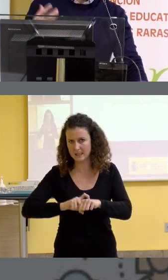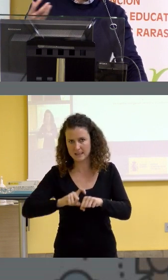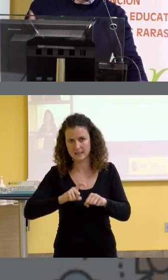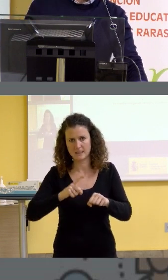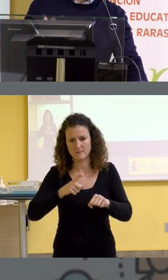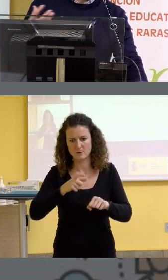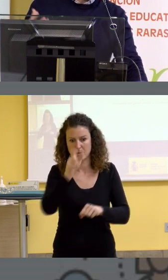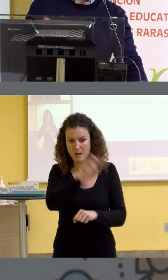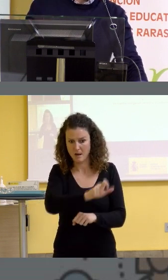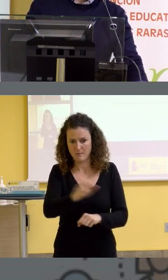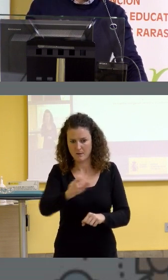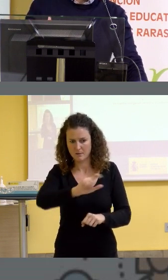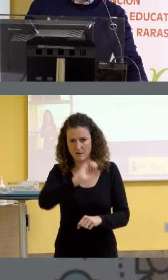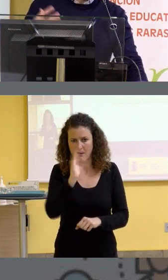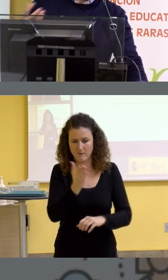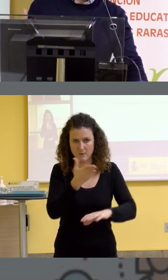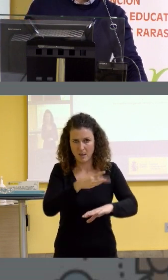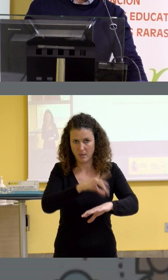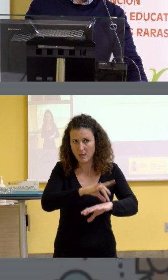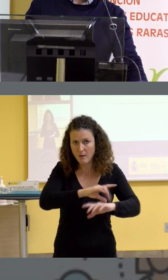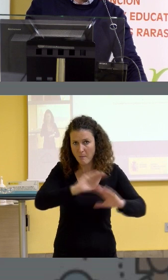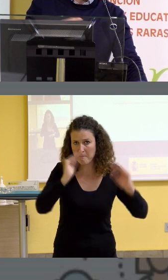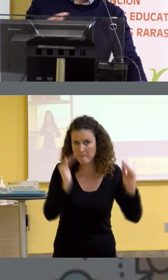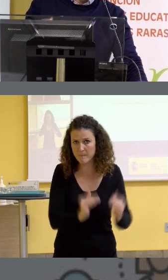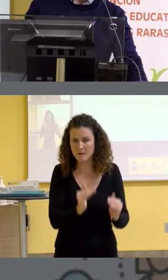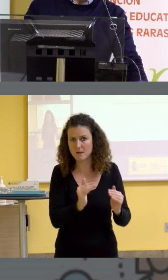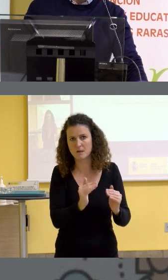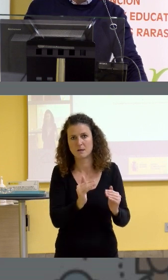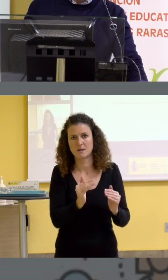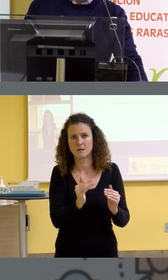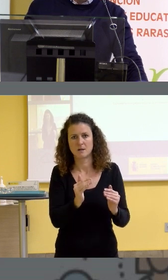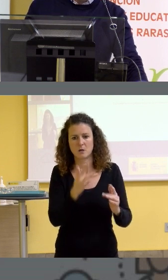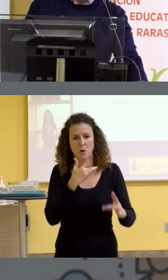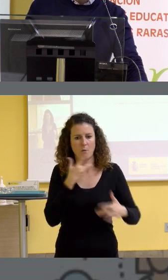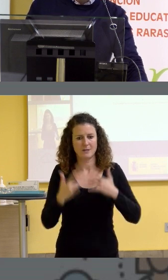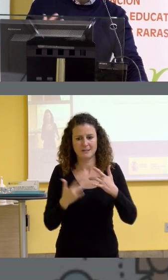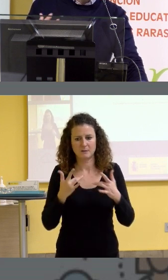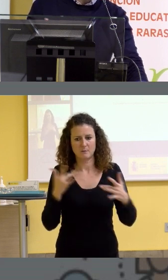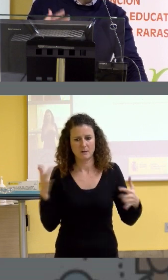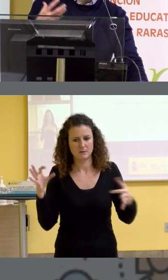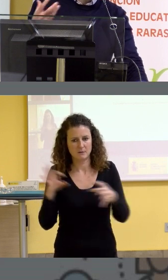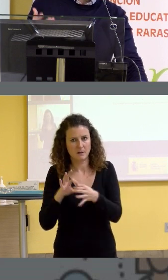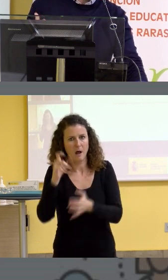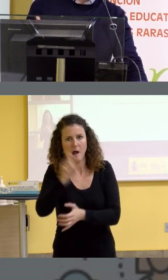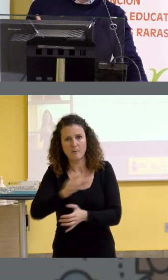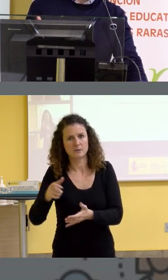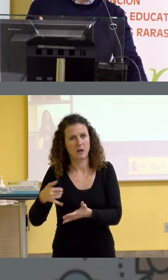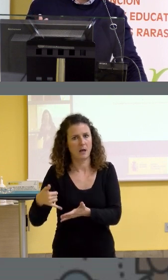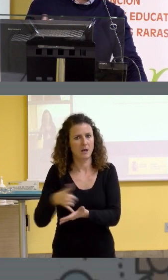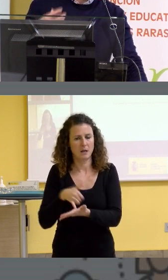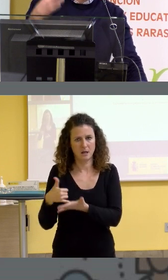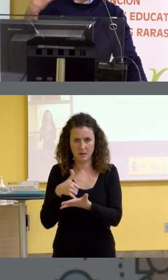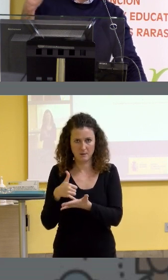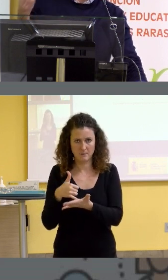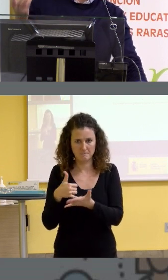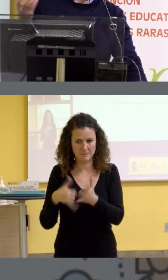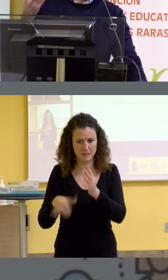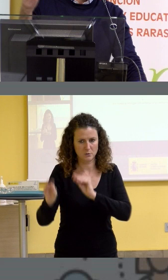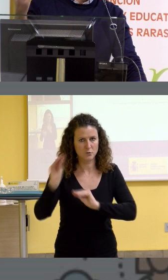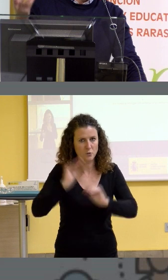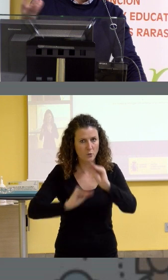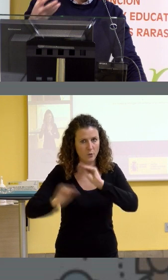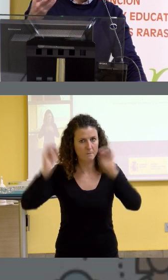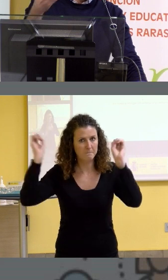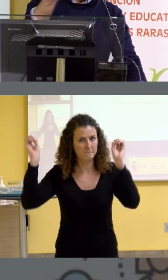convierte a las personas afectadas por enfermedades minoritarias que asocian este tipo de síntomas en personas muy vulnerables a las soluciones